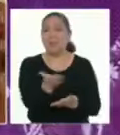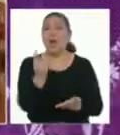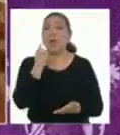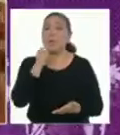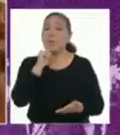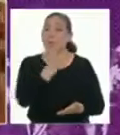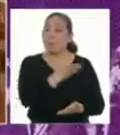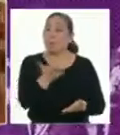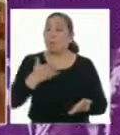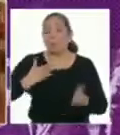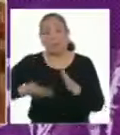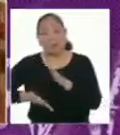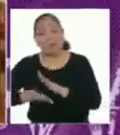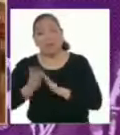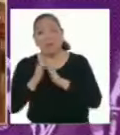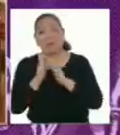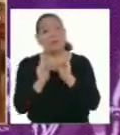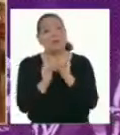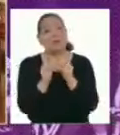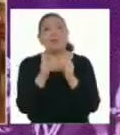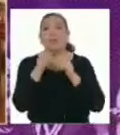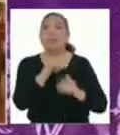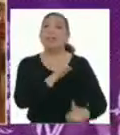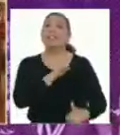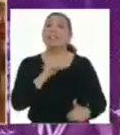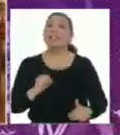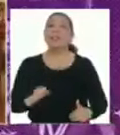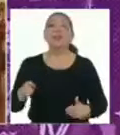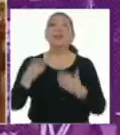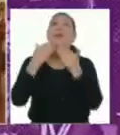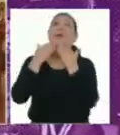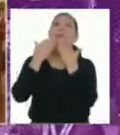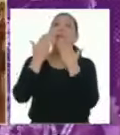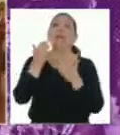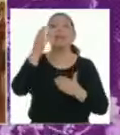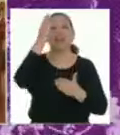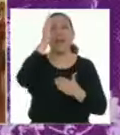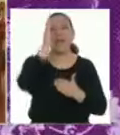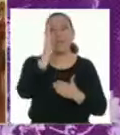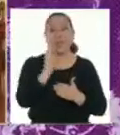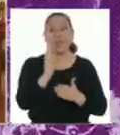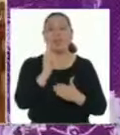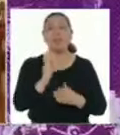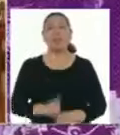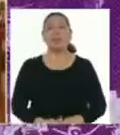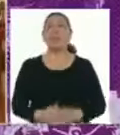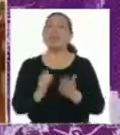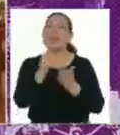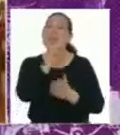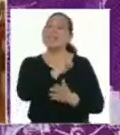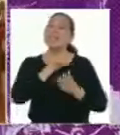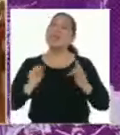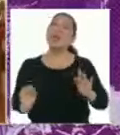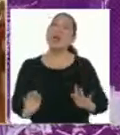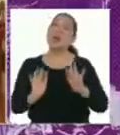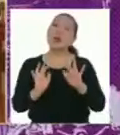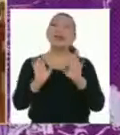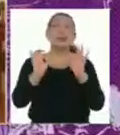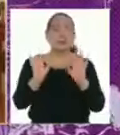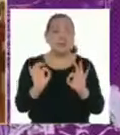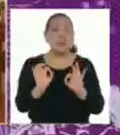y hermanas, podemos ir llevando la paz del Señor. Demos gracias a Dios. Que el Señor de los milagros